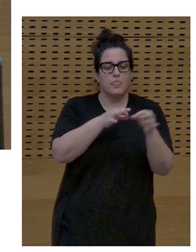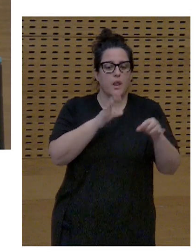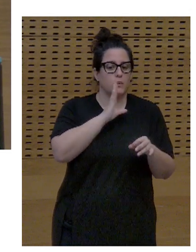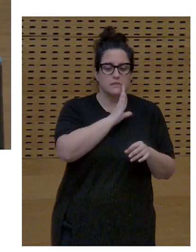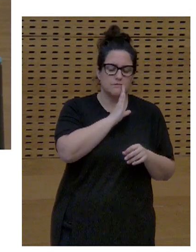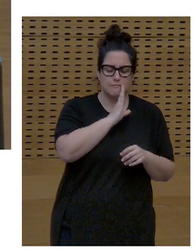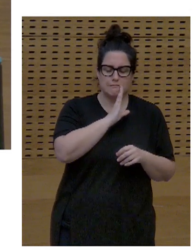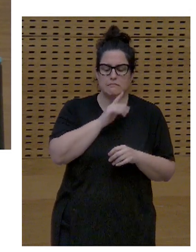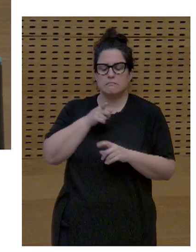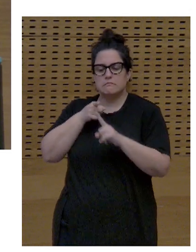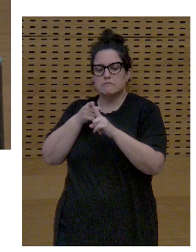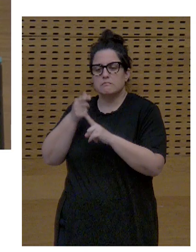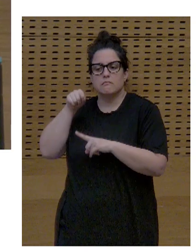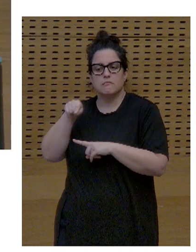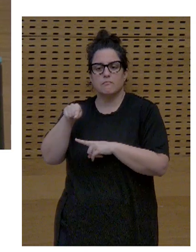sino a